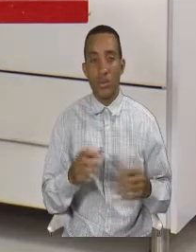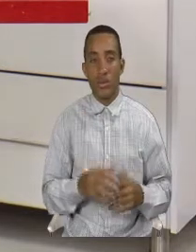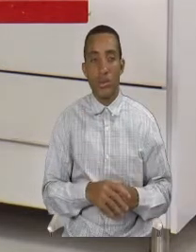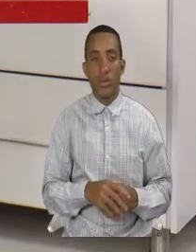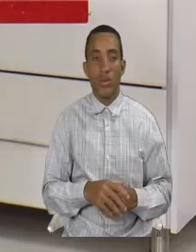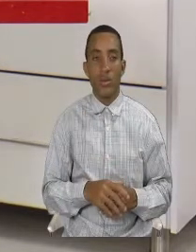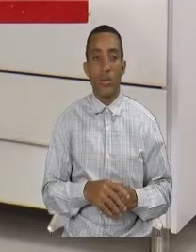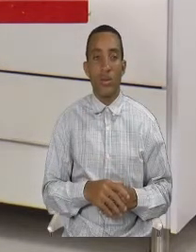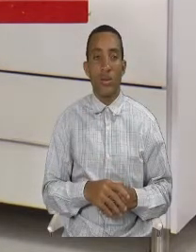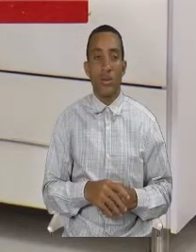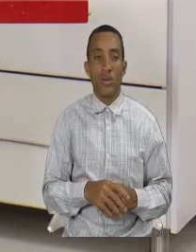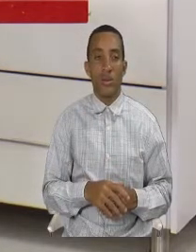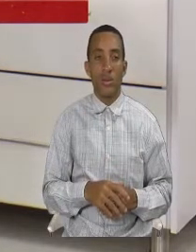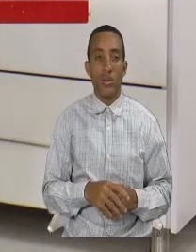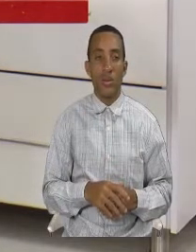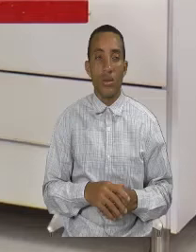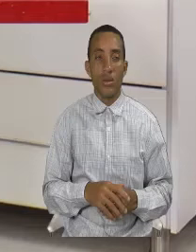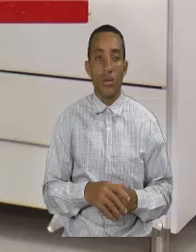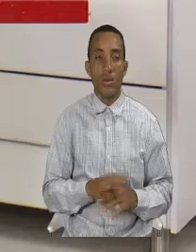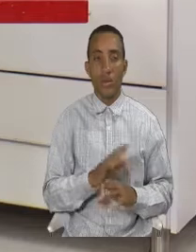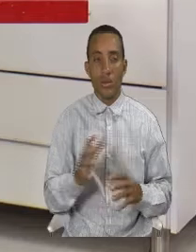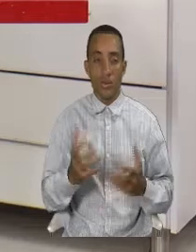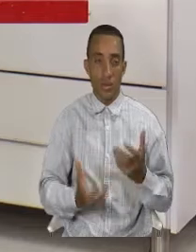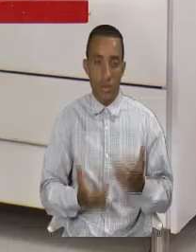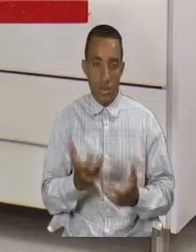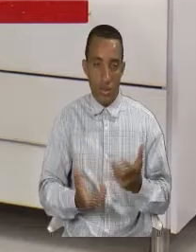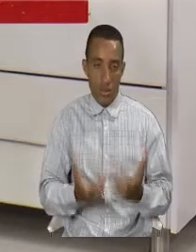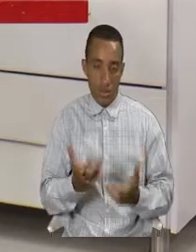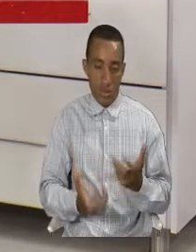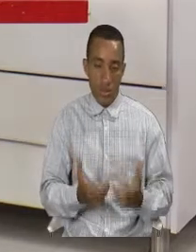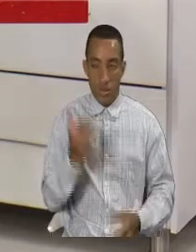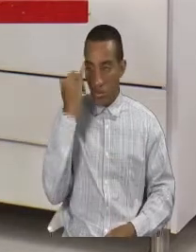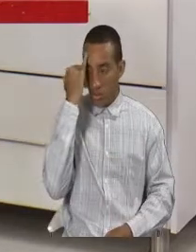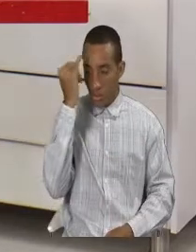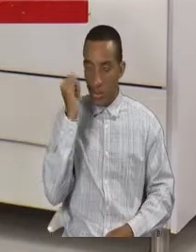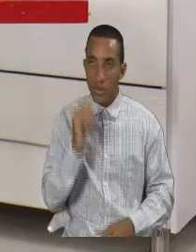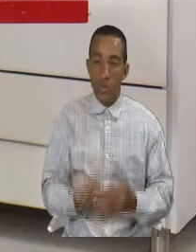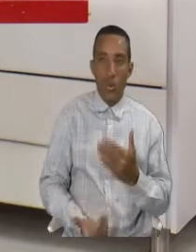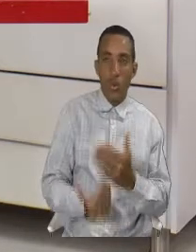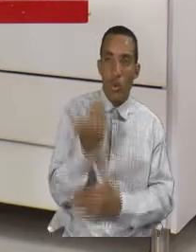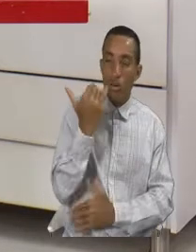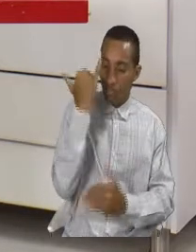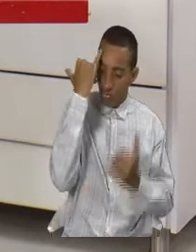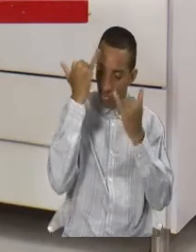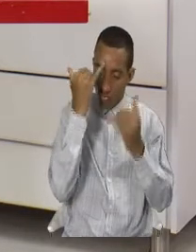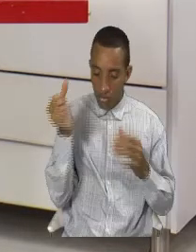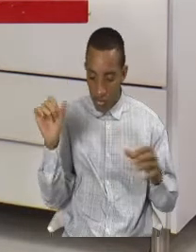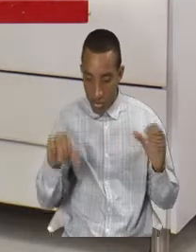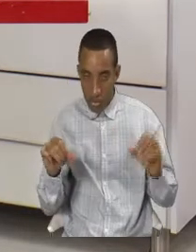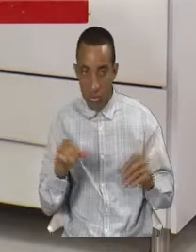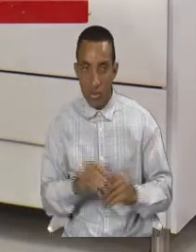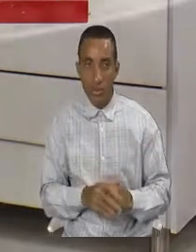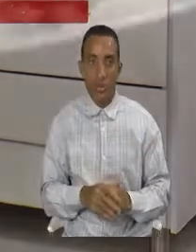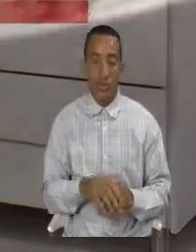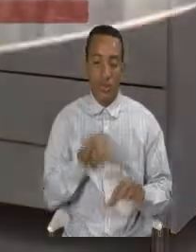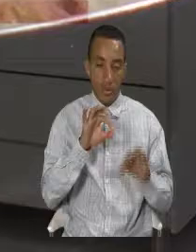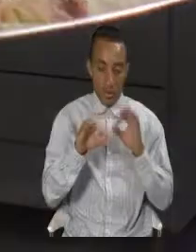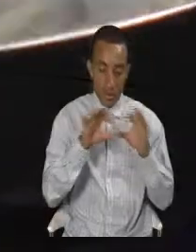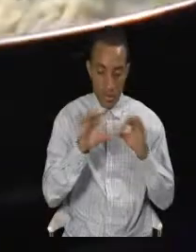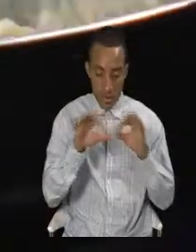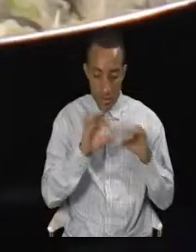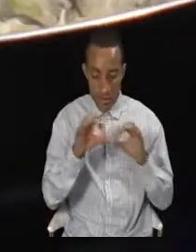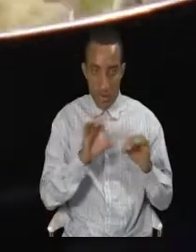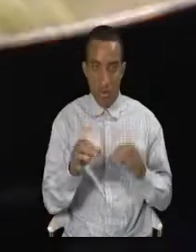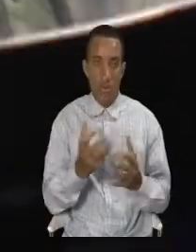vamos a intentarlo. En la cocina todo se vale, la idea es innovar, todo está inventado. Con el pollo, el champiñón, se hacen